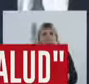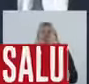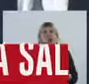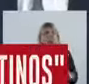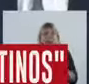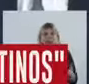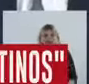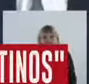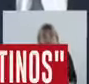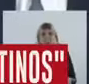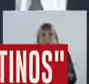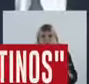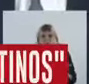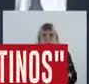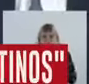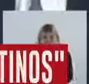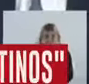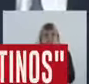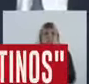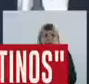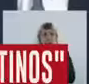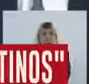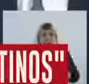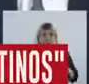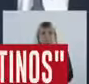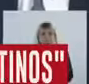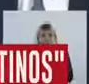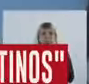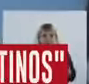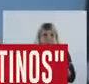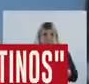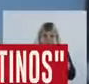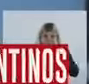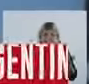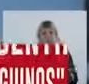acceder a recursos, a los recursos necesarios para que ese desarrollo sea posible.